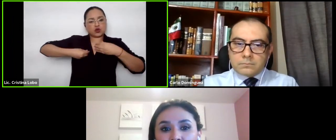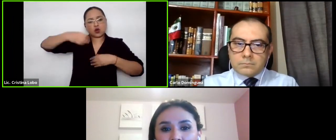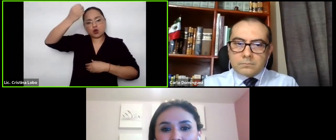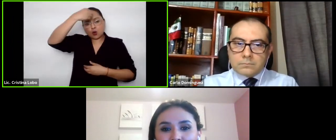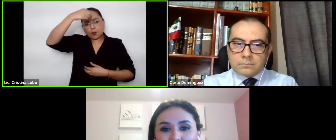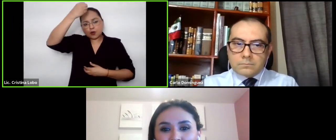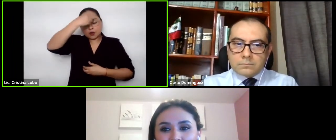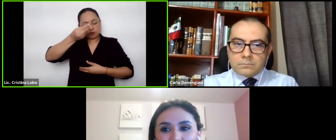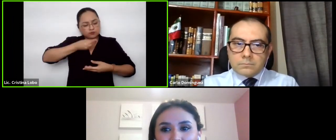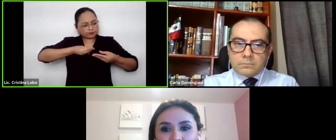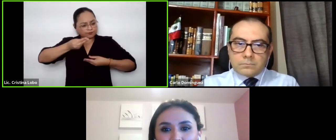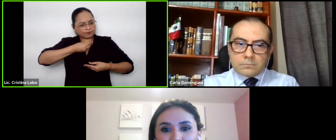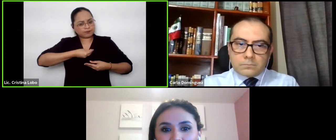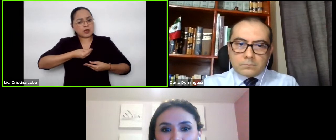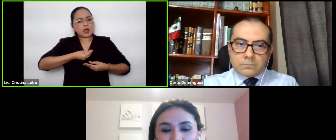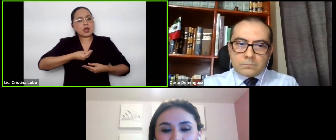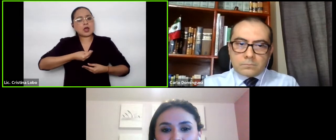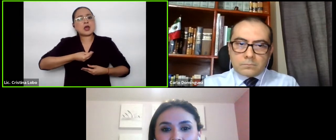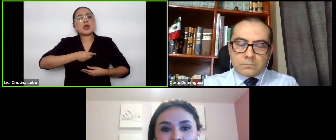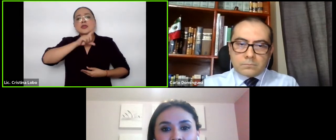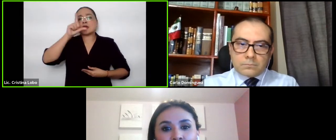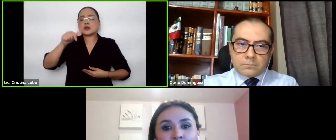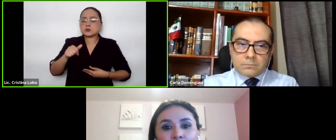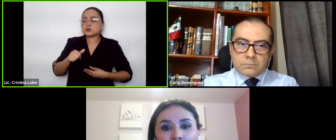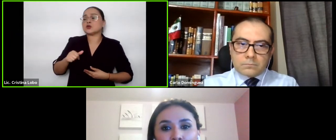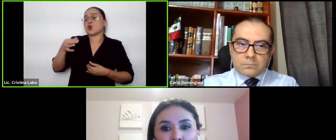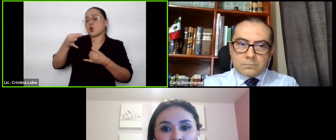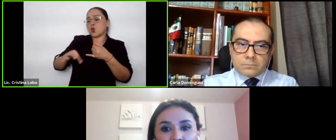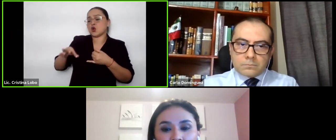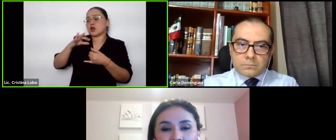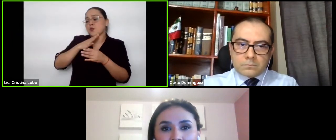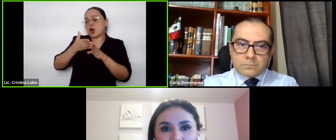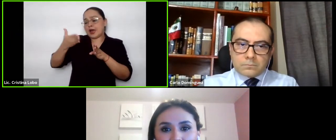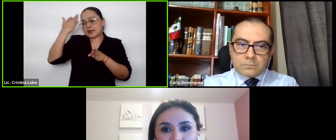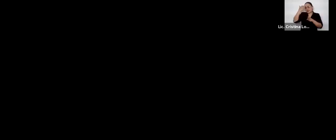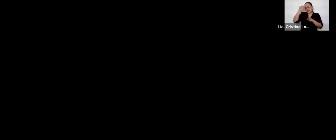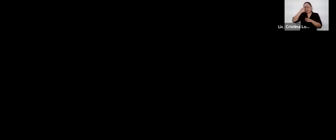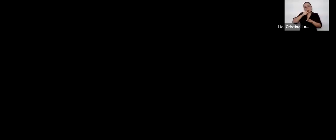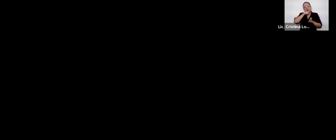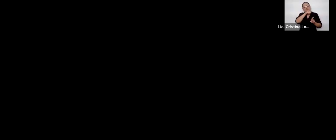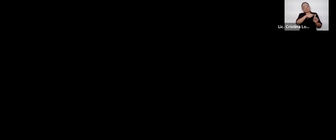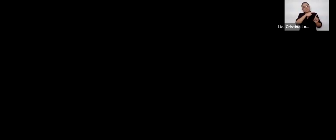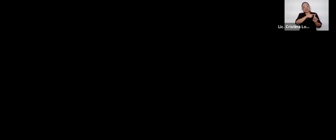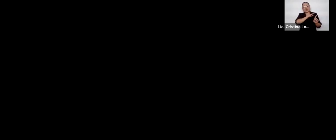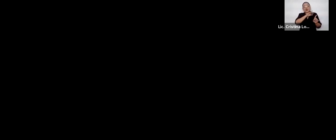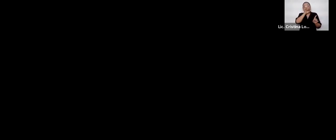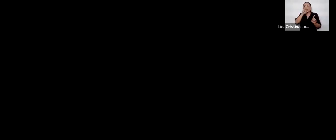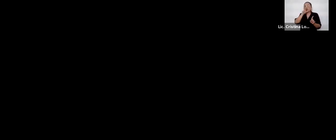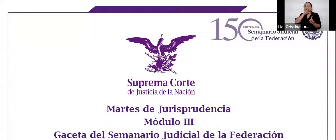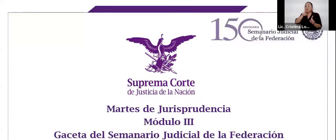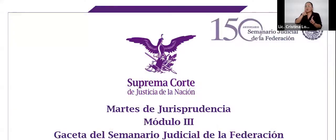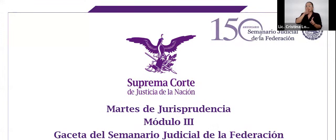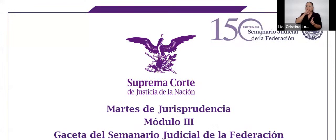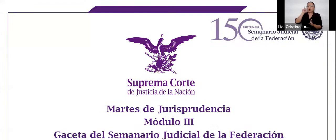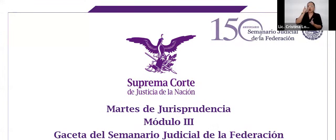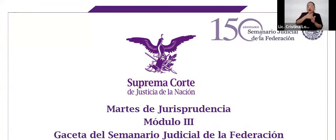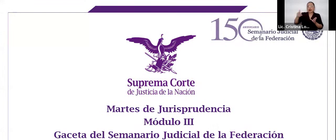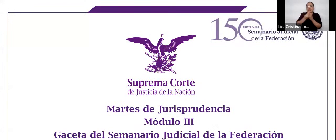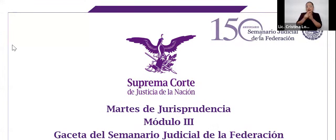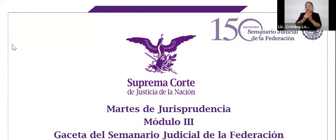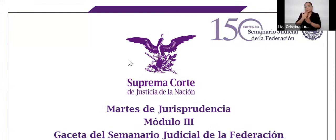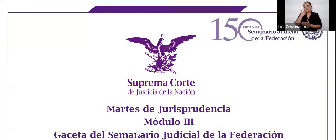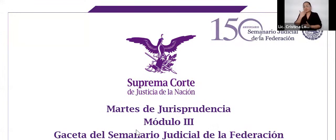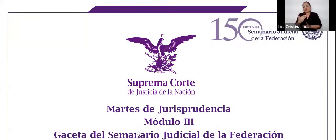a ellas para que el instructor responda puntualmente. Les deseo una jornada provechosa y quedo al pendiente de sus preguntas. Por favor, maestro